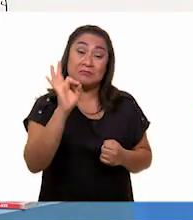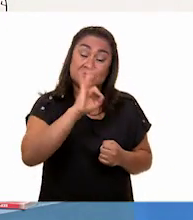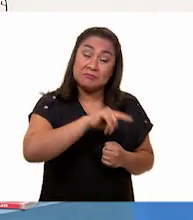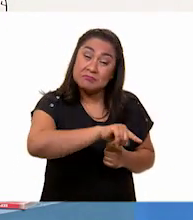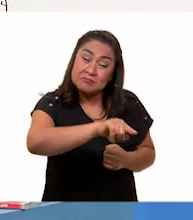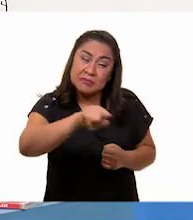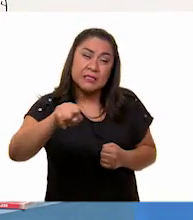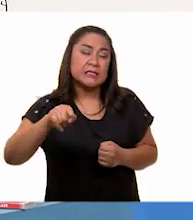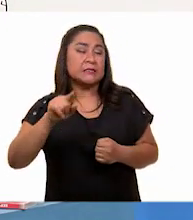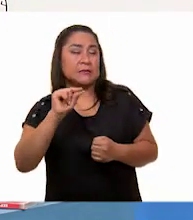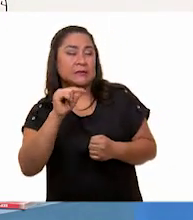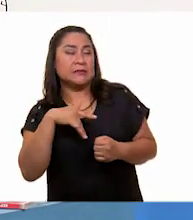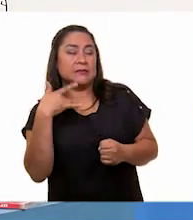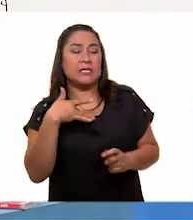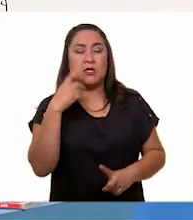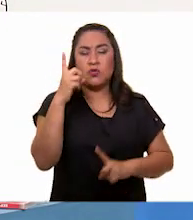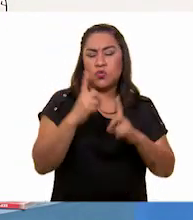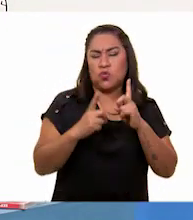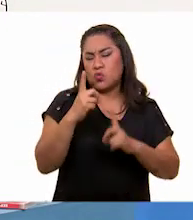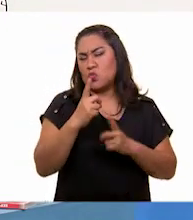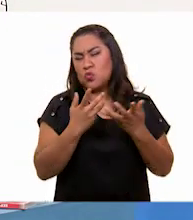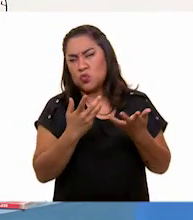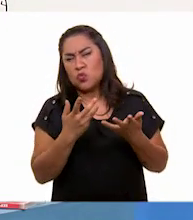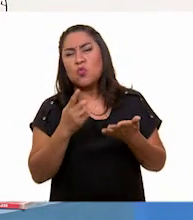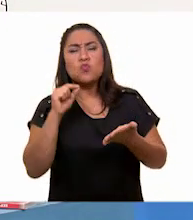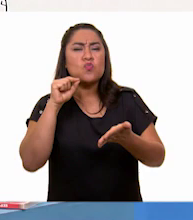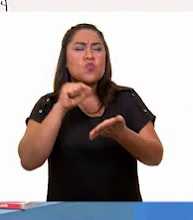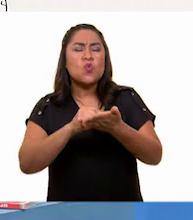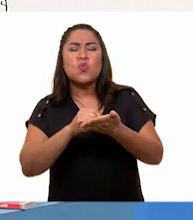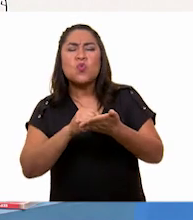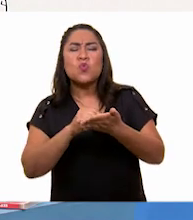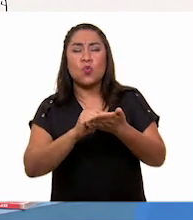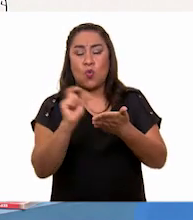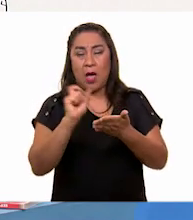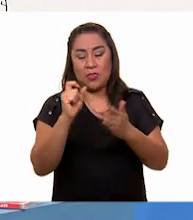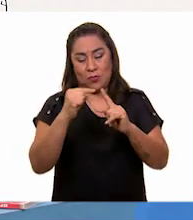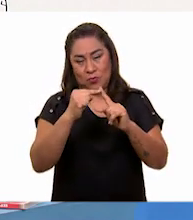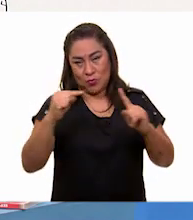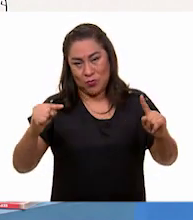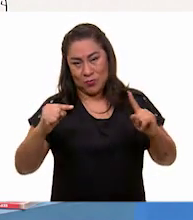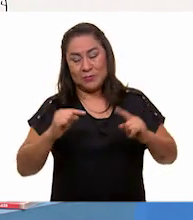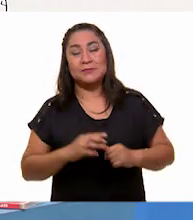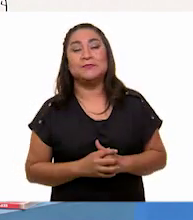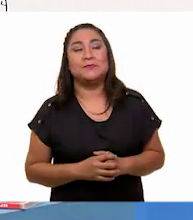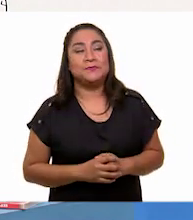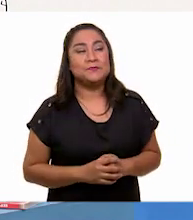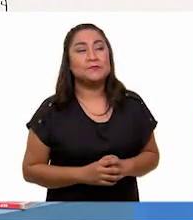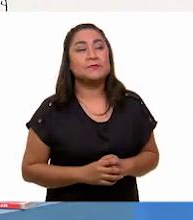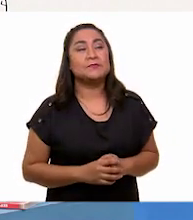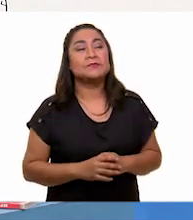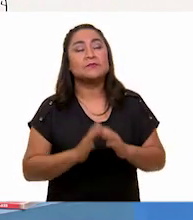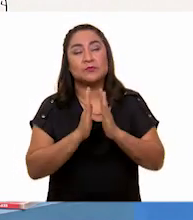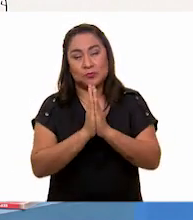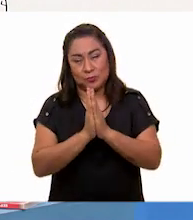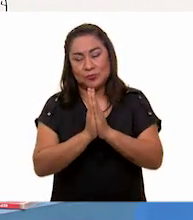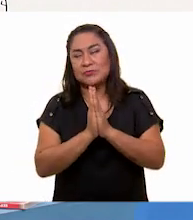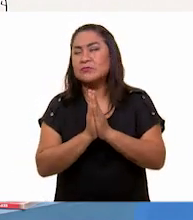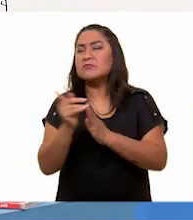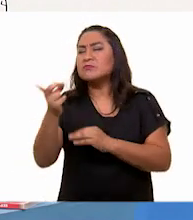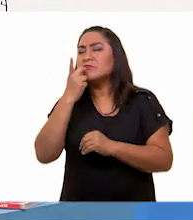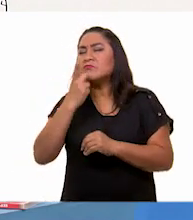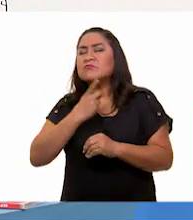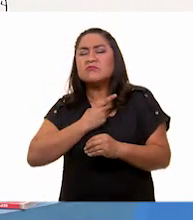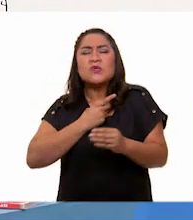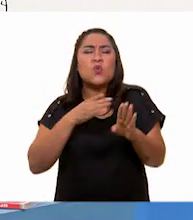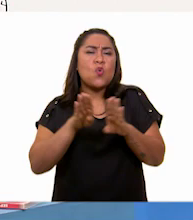ustedes todavía tuvieron dudas de qué sucede con el punto al realizar la división. Marías, ¿nos compartes qué hiciste